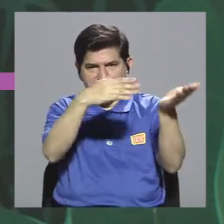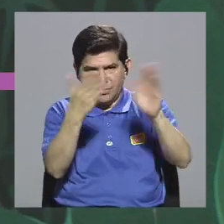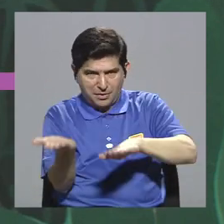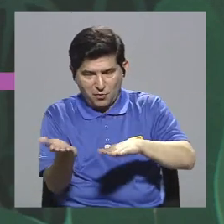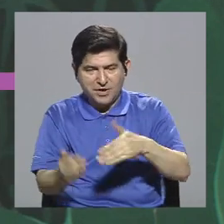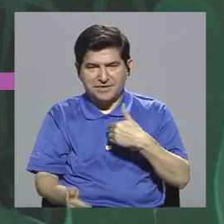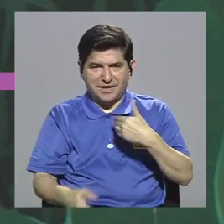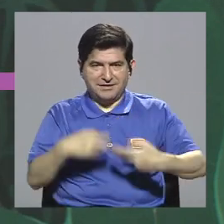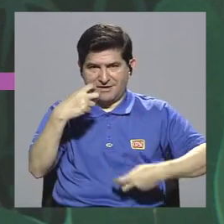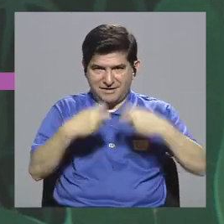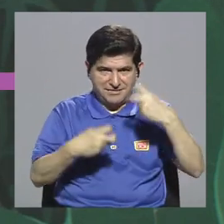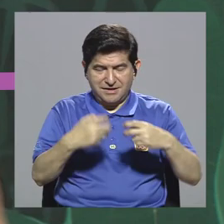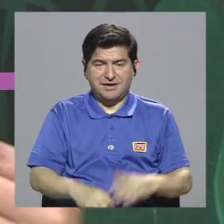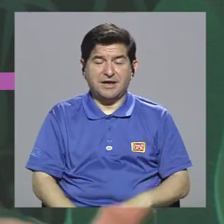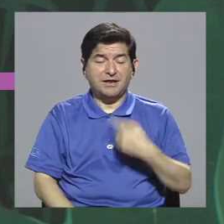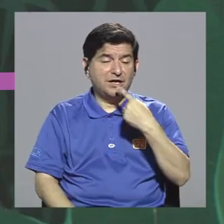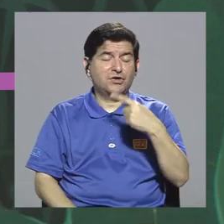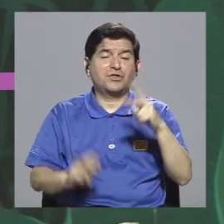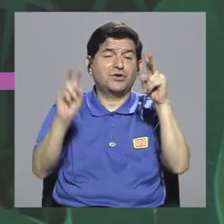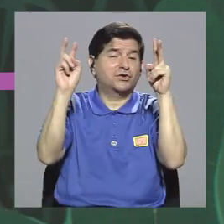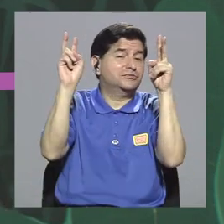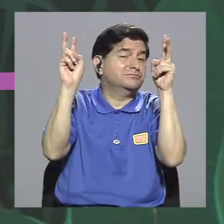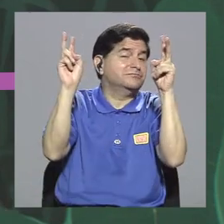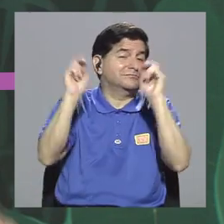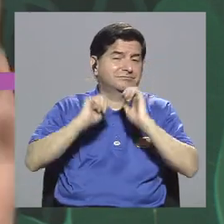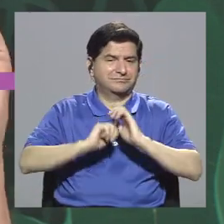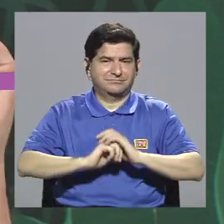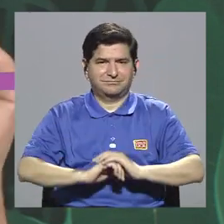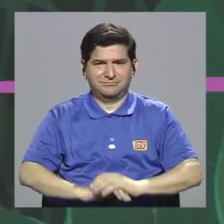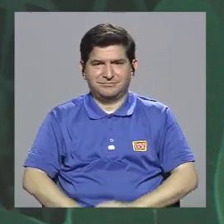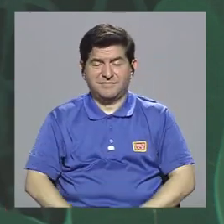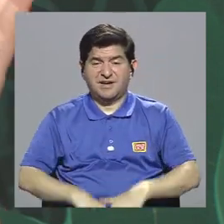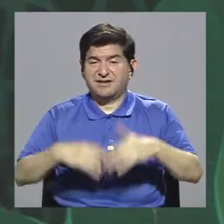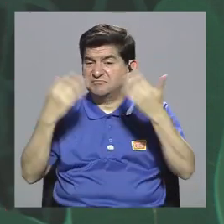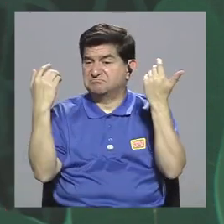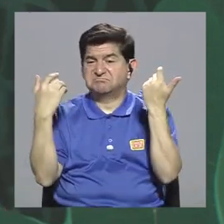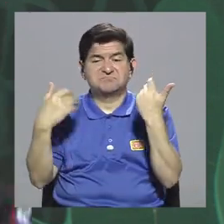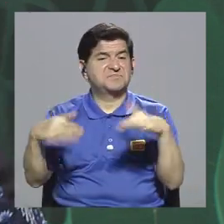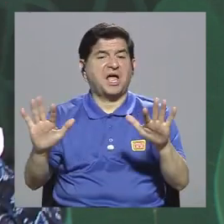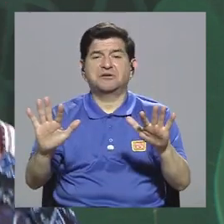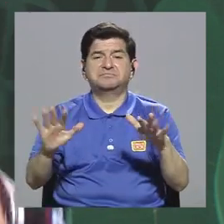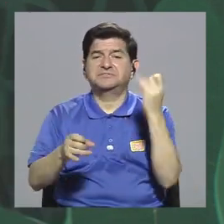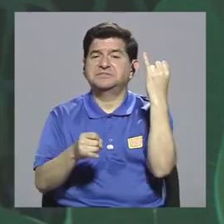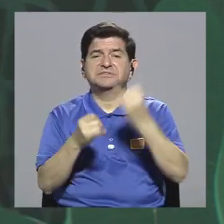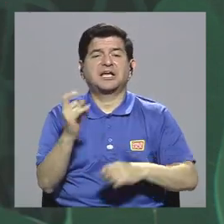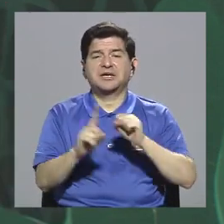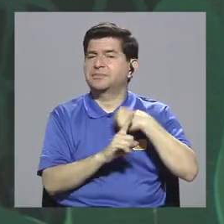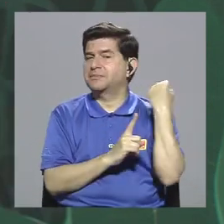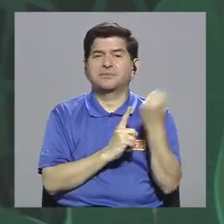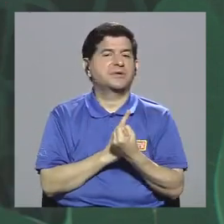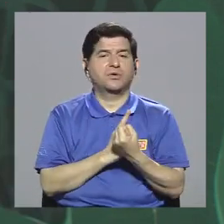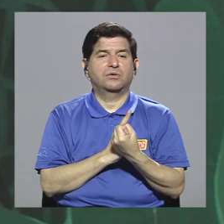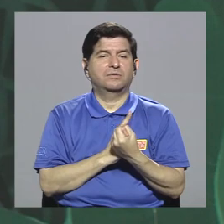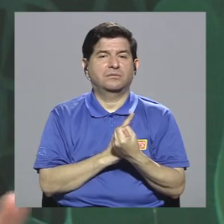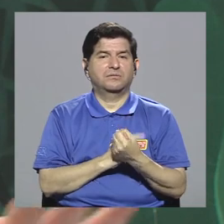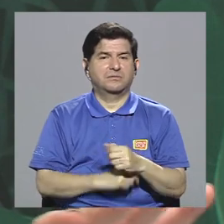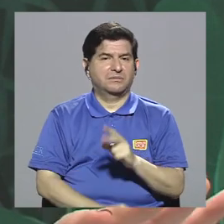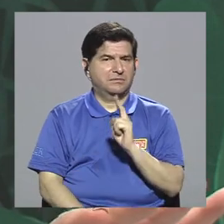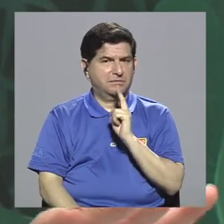una sensación en que una vez muerta la persona que tenía el problema, y lo pongo entre comillas, ¿verdad?, que